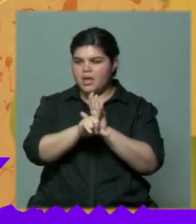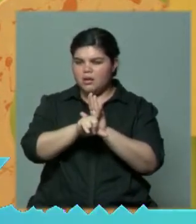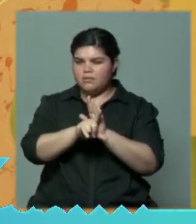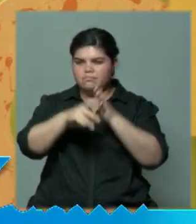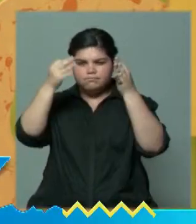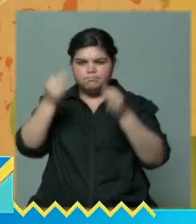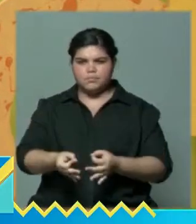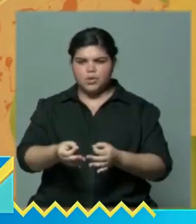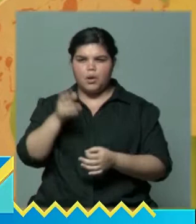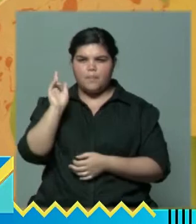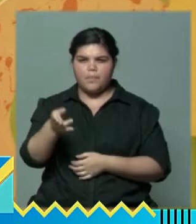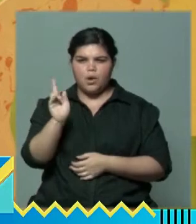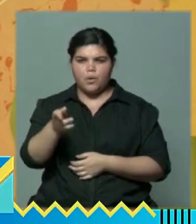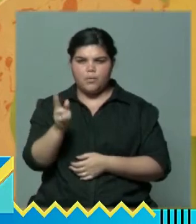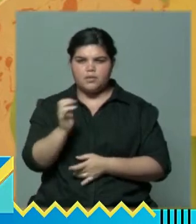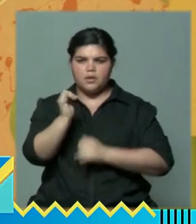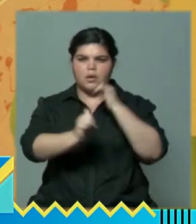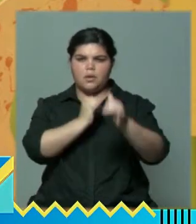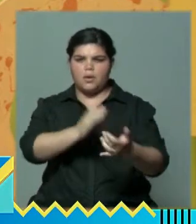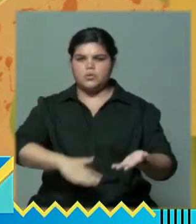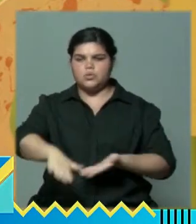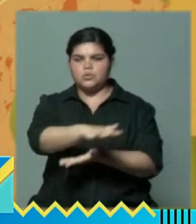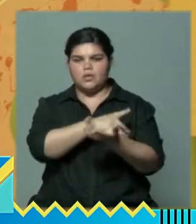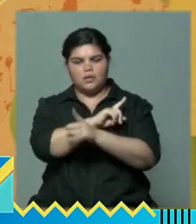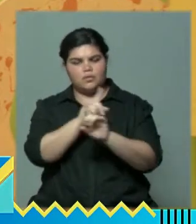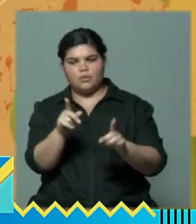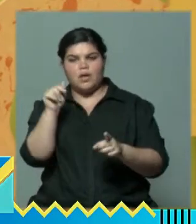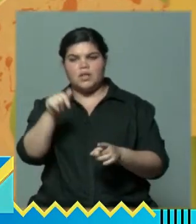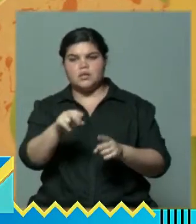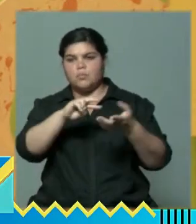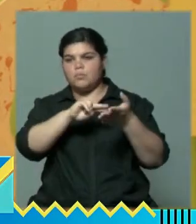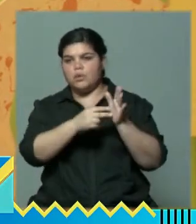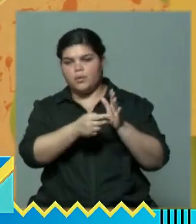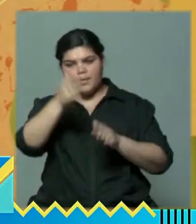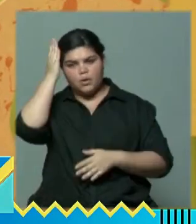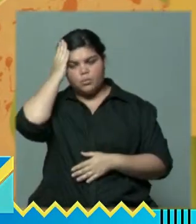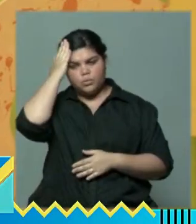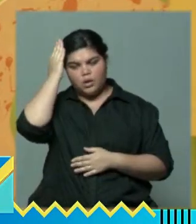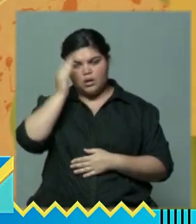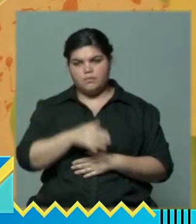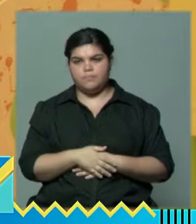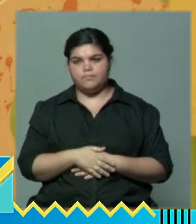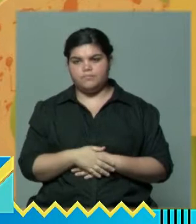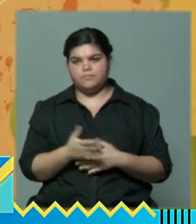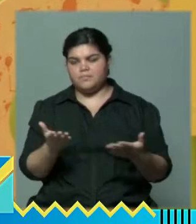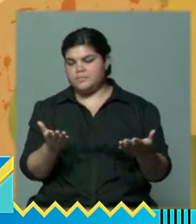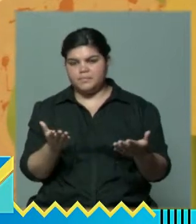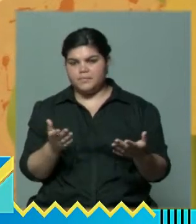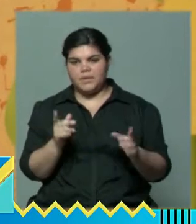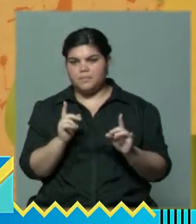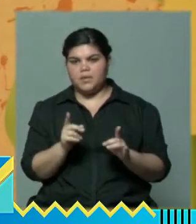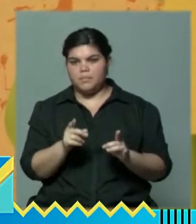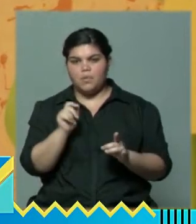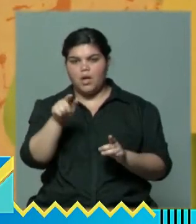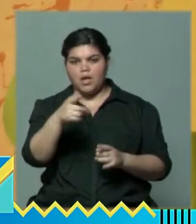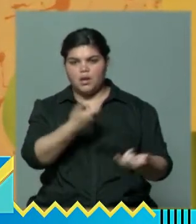o prohibitivas para la población. Eso tiene que ver con un problema cultural y demás. De todos modos, lo que señalaba Pablo,